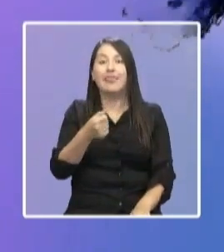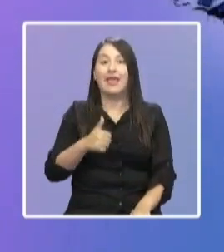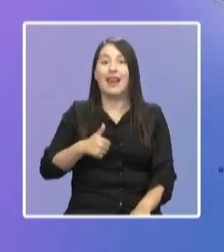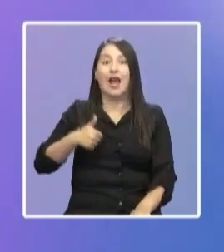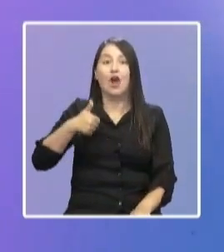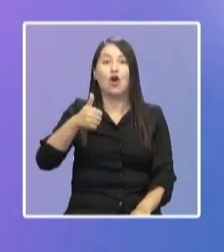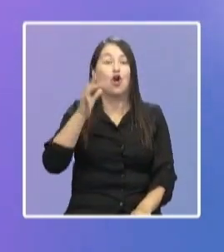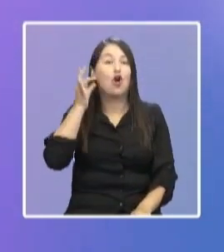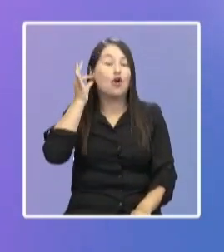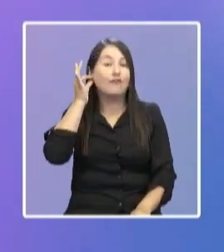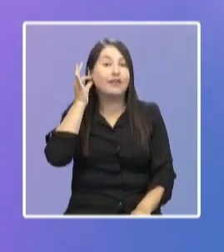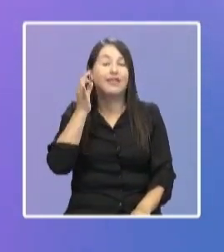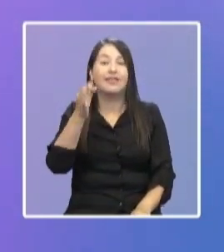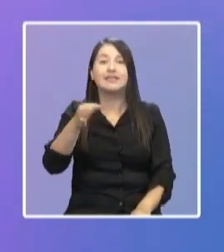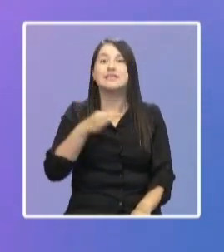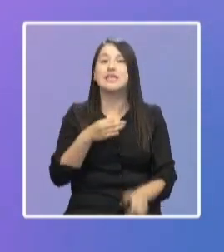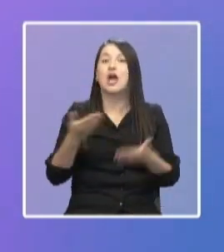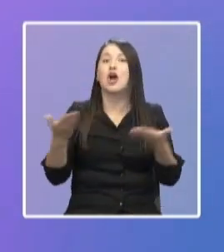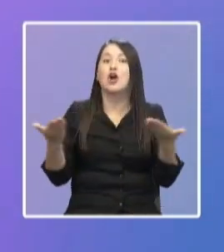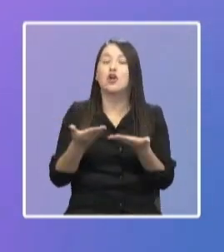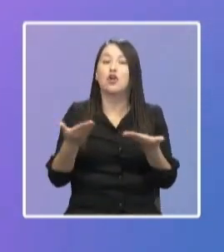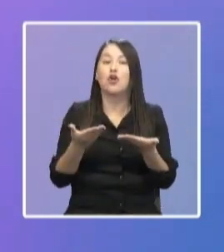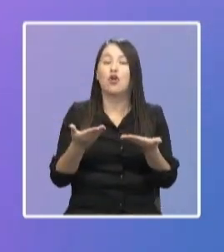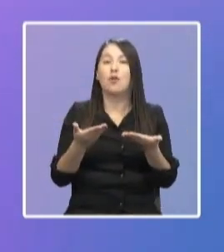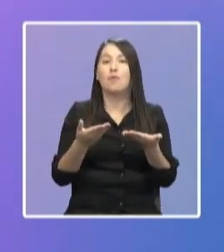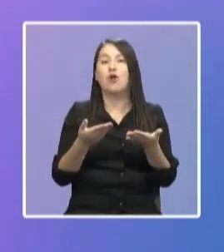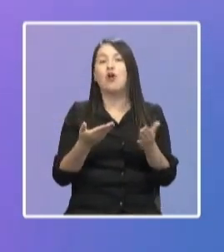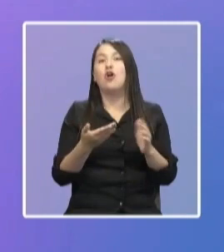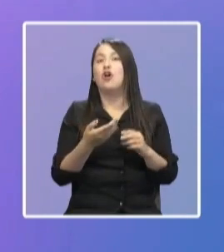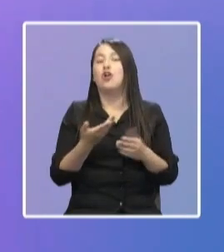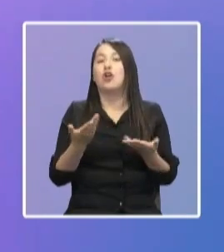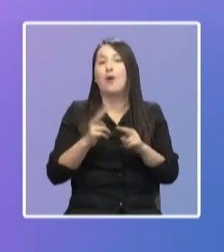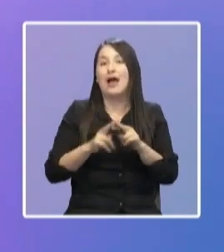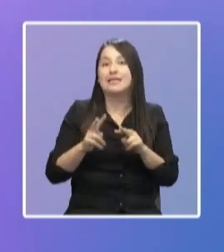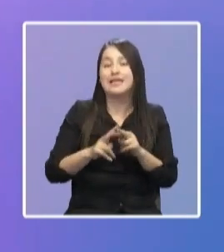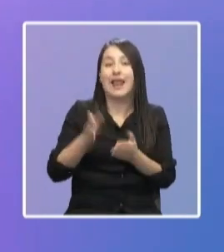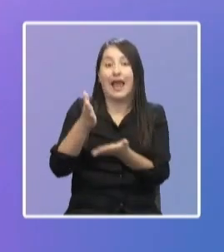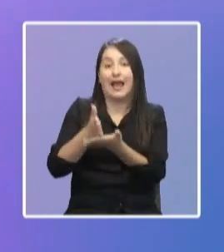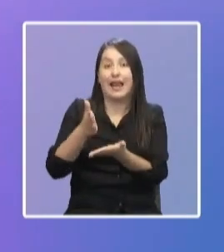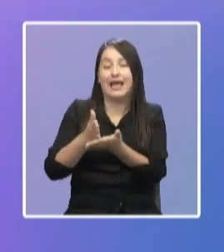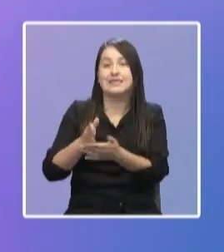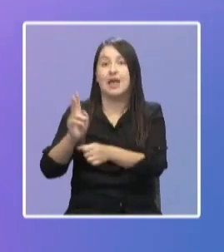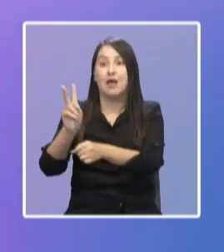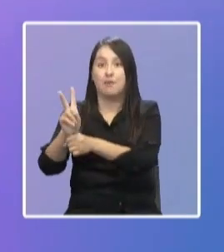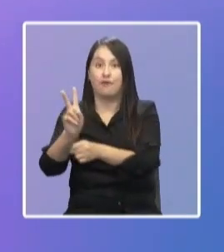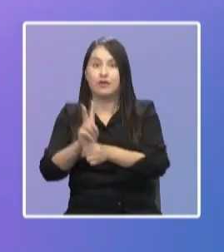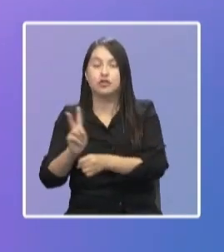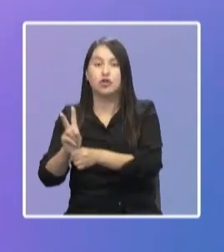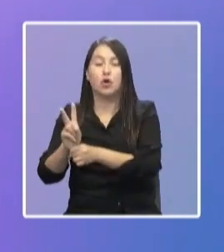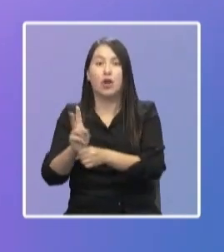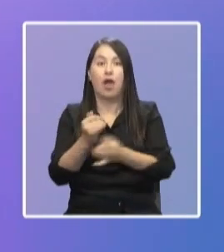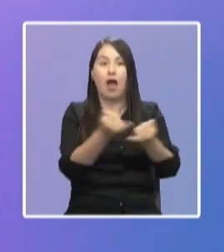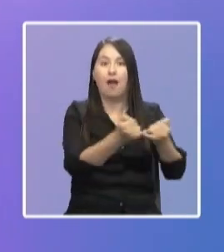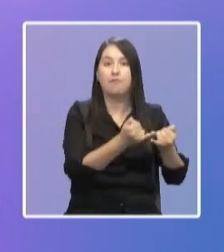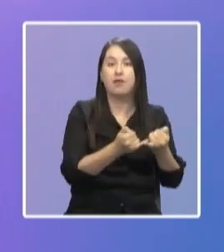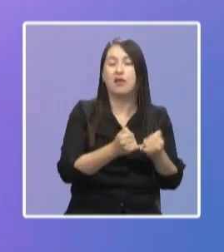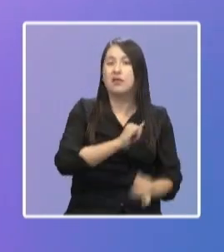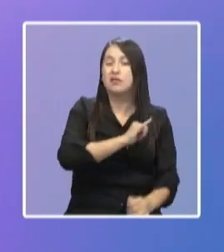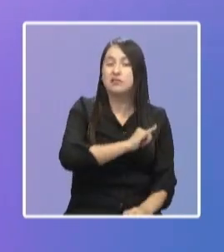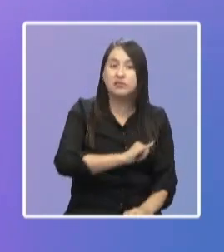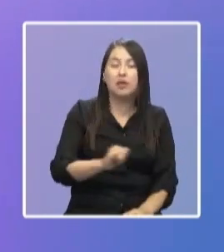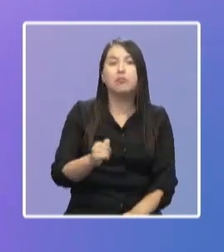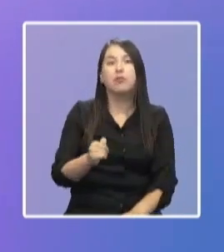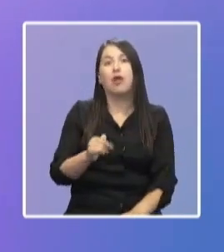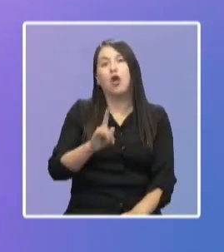normas que regulaban sus relaciones en las clases, con los profesores, con sus amigos, estaban llenas de mecanismos